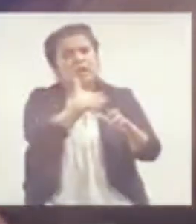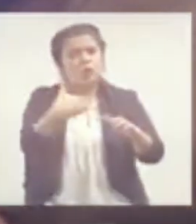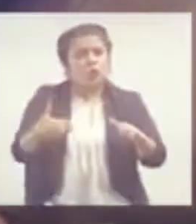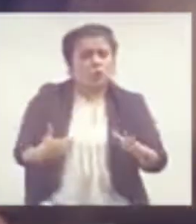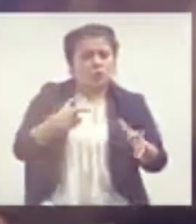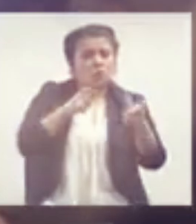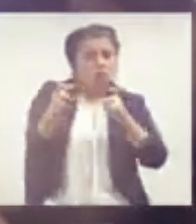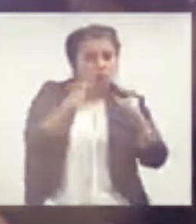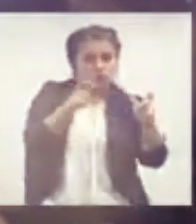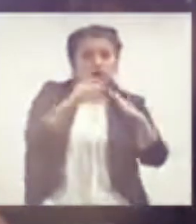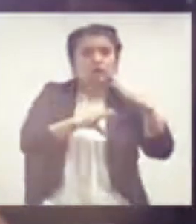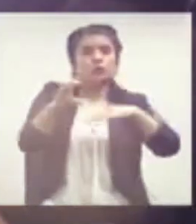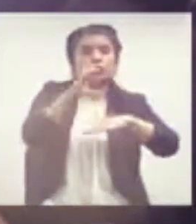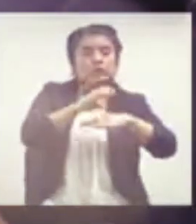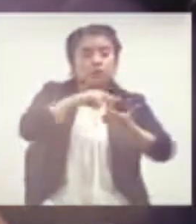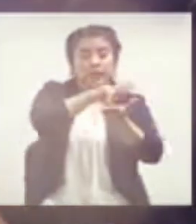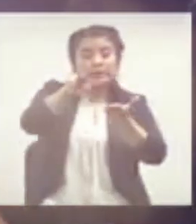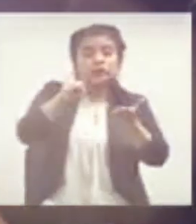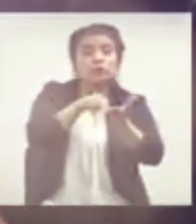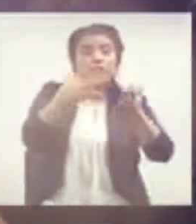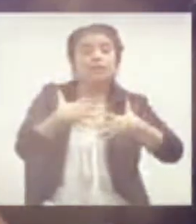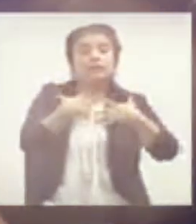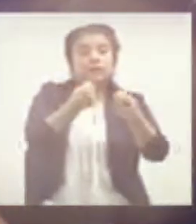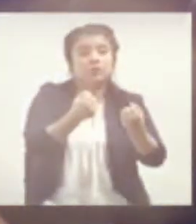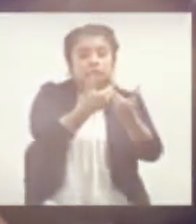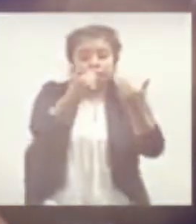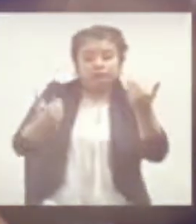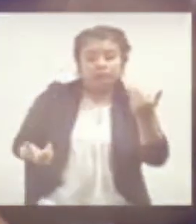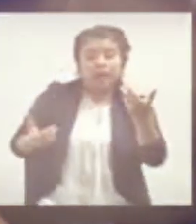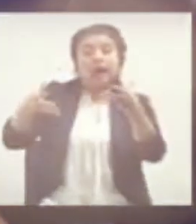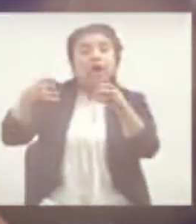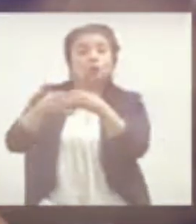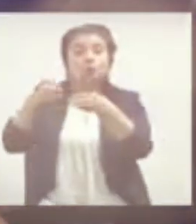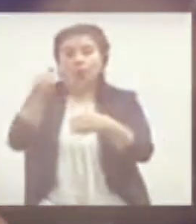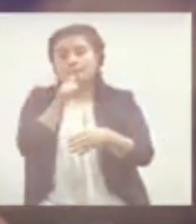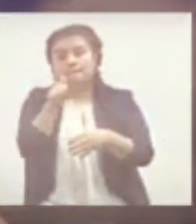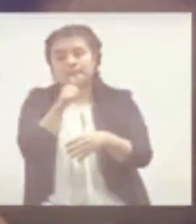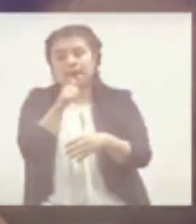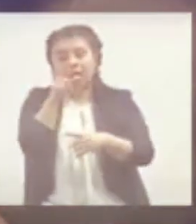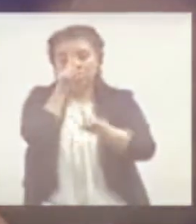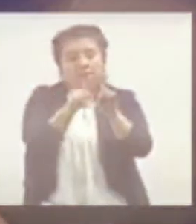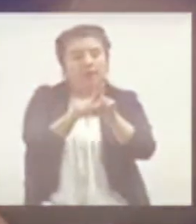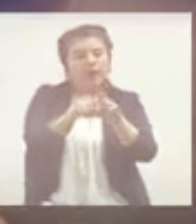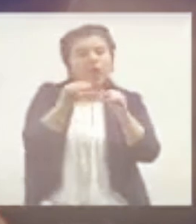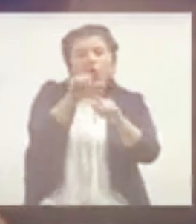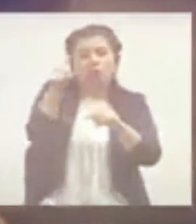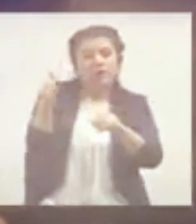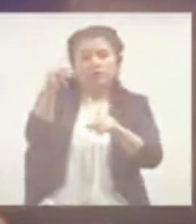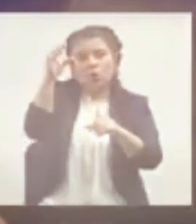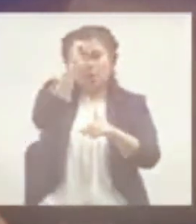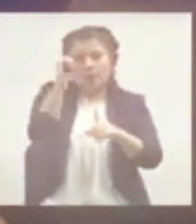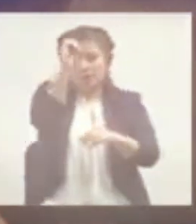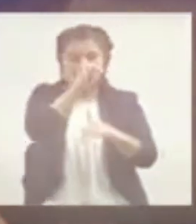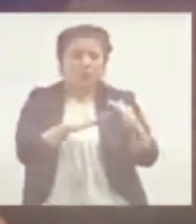de ese Consejo Nacional de Salud la exclusión del sector privado. Algunas opiniones son neutras, por ejemplo, en aquellas